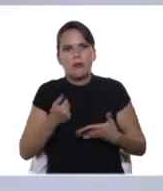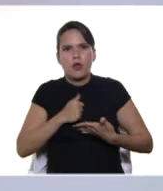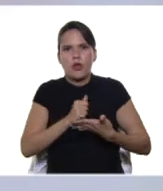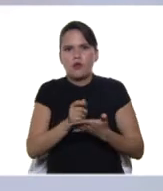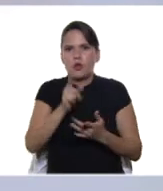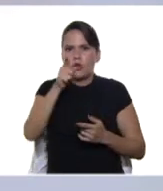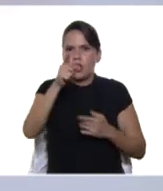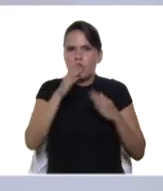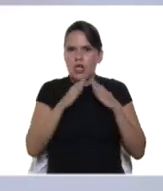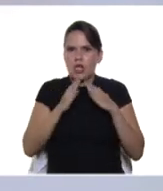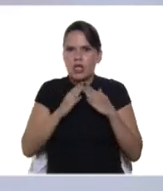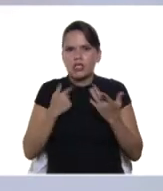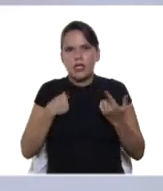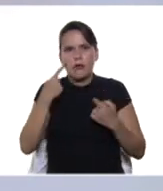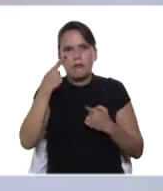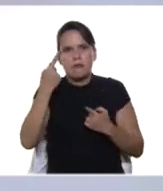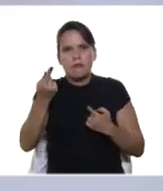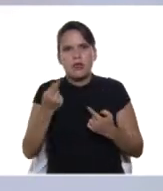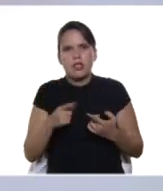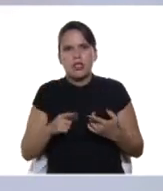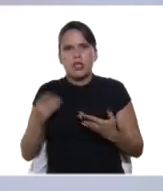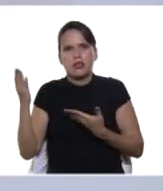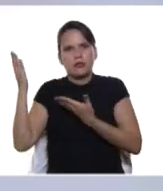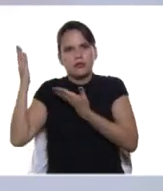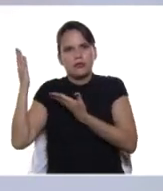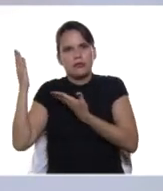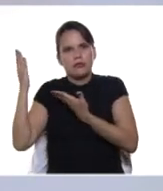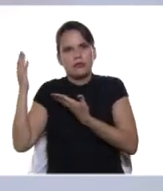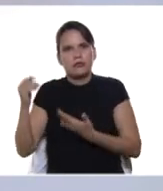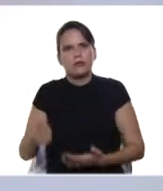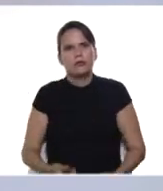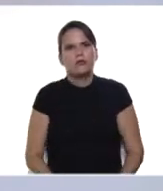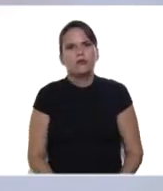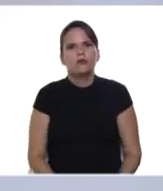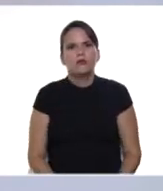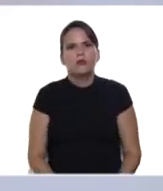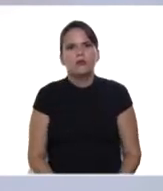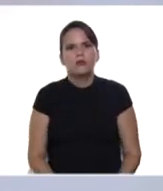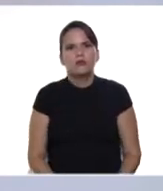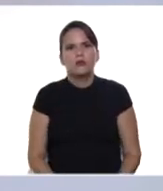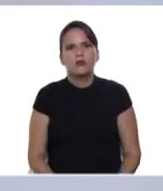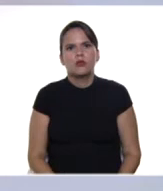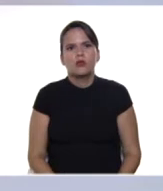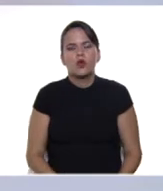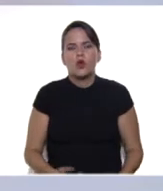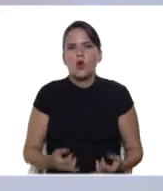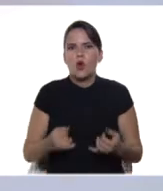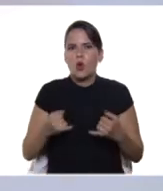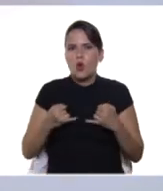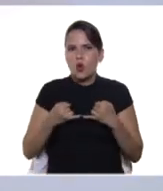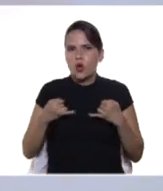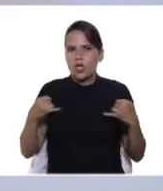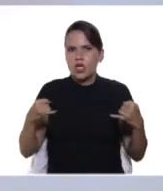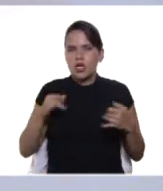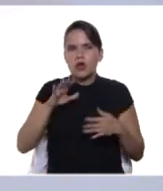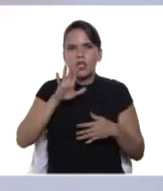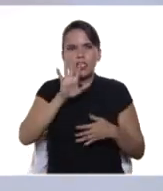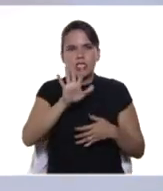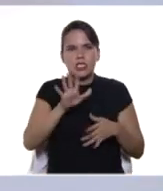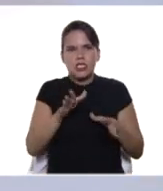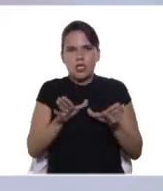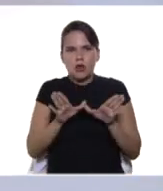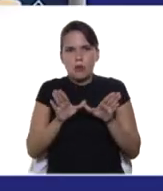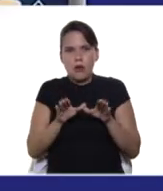ustedes allá en casa. Fíjense, esta frase que tenemos en nuestra pantalla interactiva dice: con un hilo y 5 mariposas se puede hacer